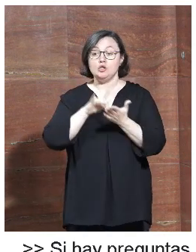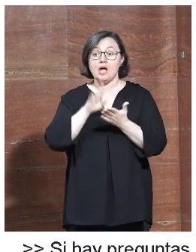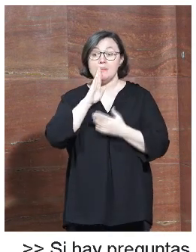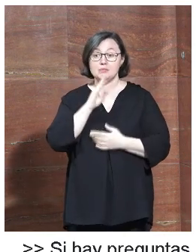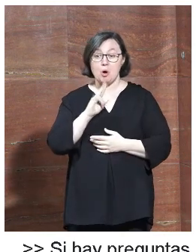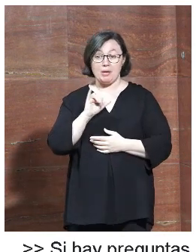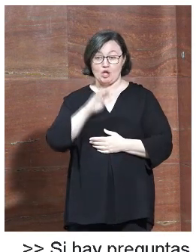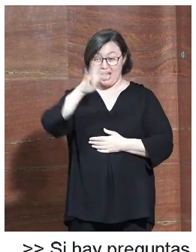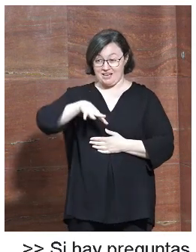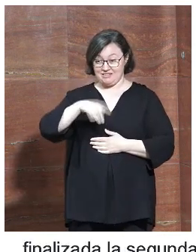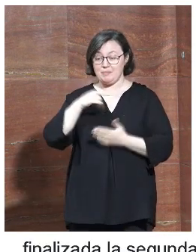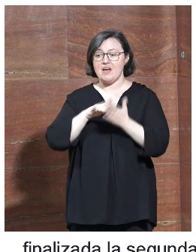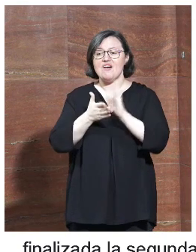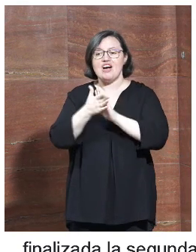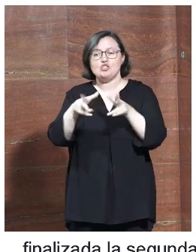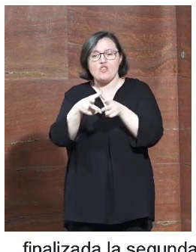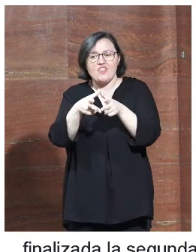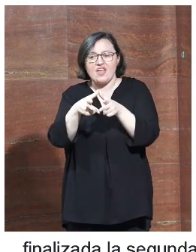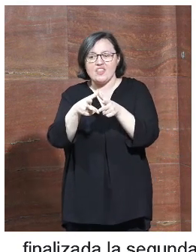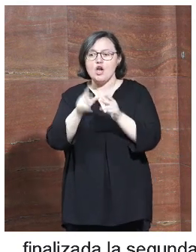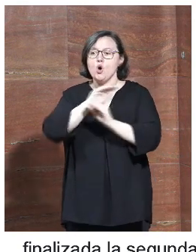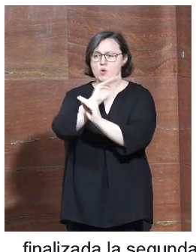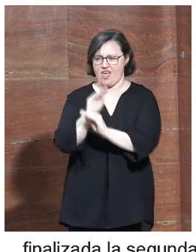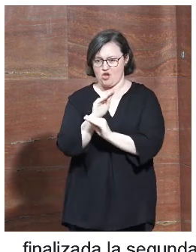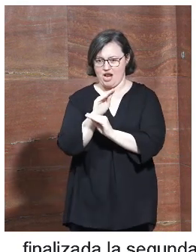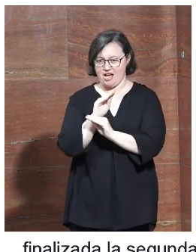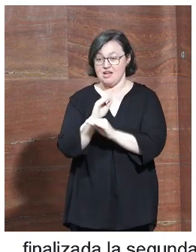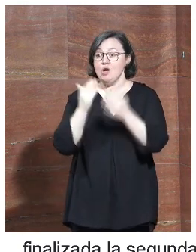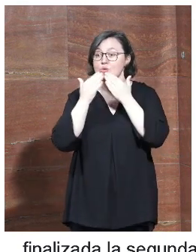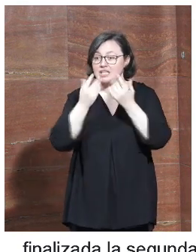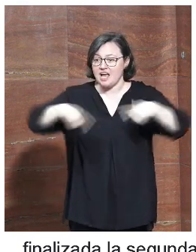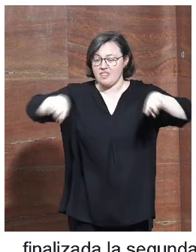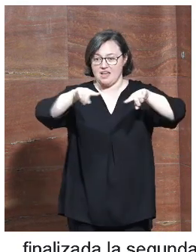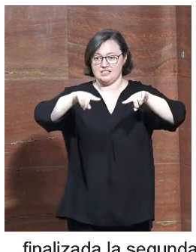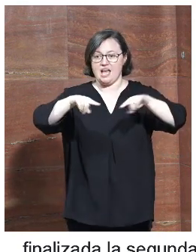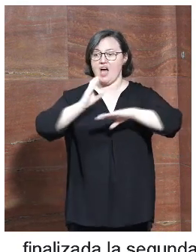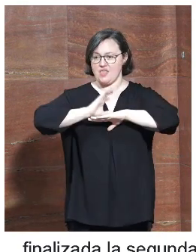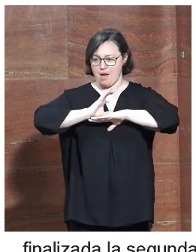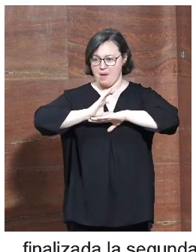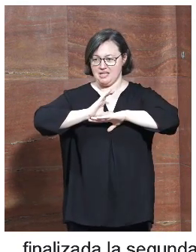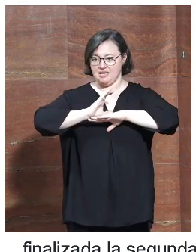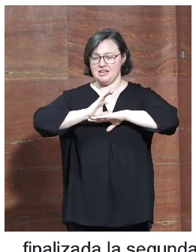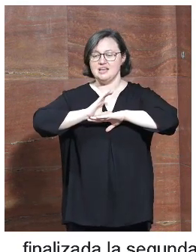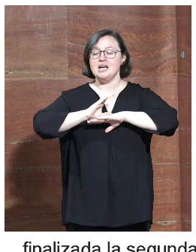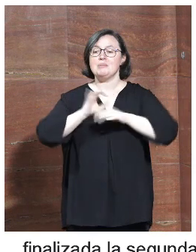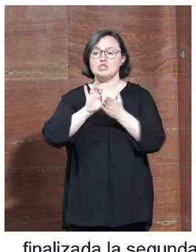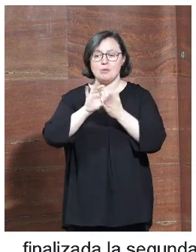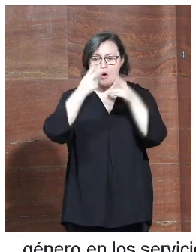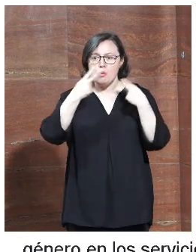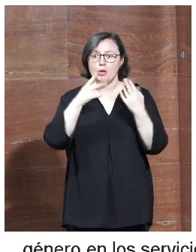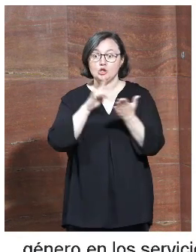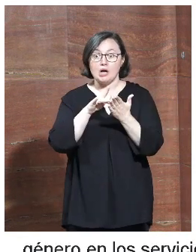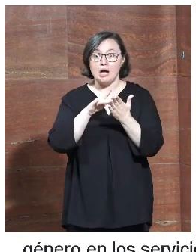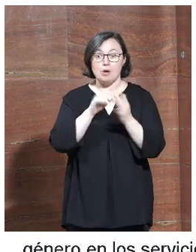Vitoria Camps en su último libro, hacia una sociedad cuidadora. Muchas gracias también al CEAPAT por ser un servicio público que desde